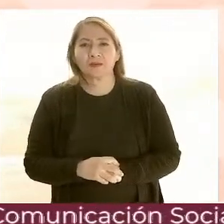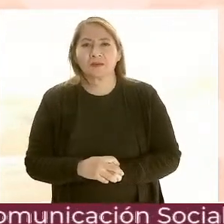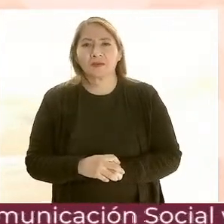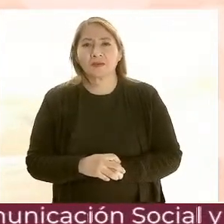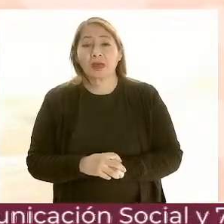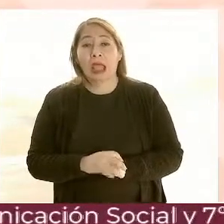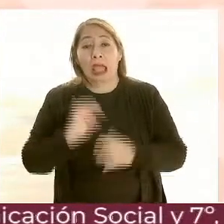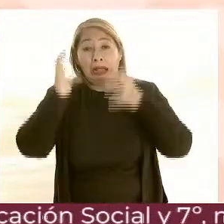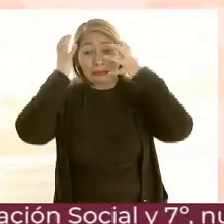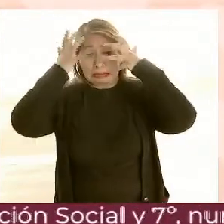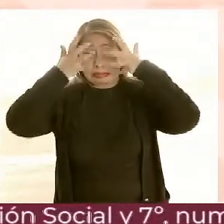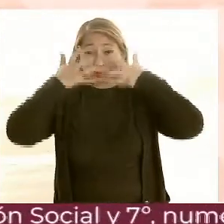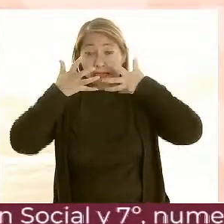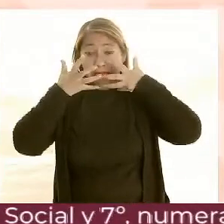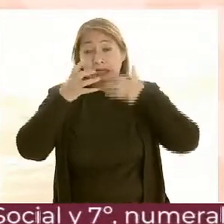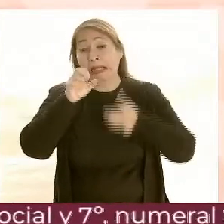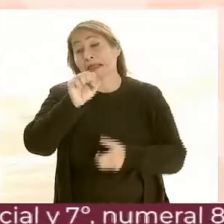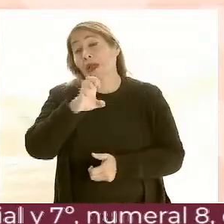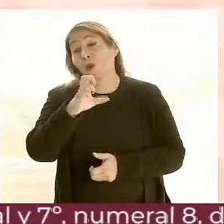el secuestro,